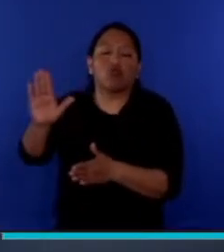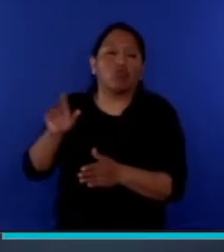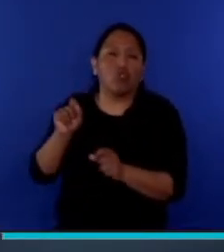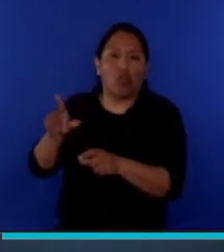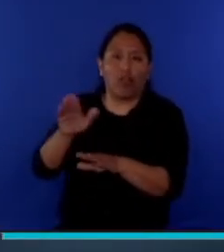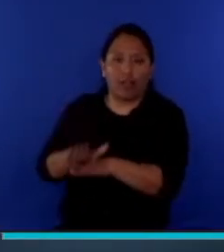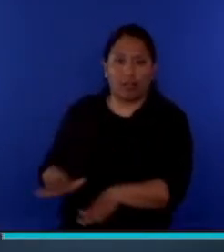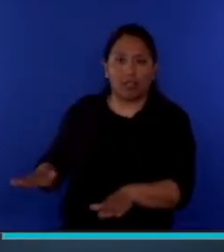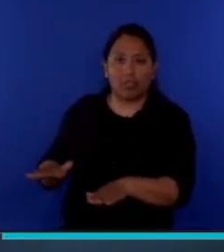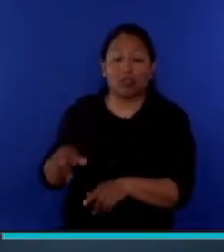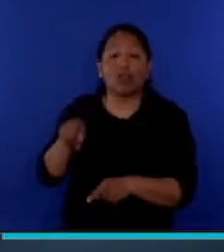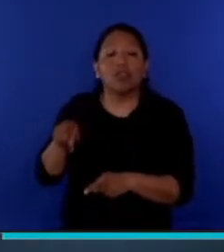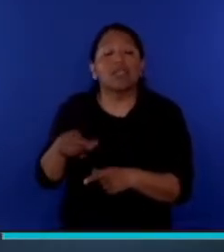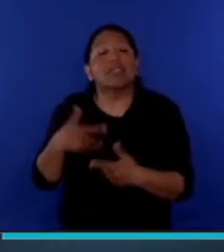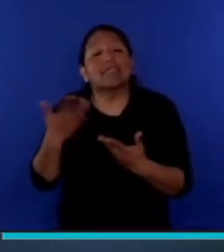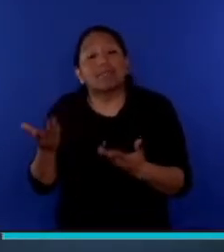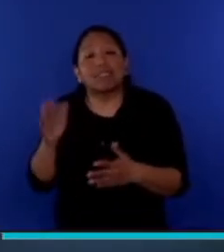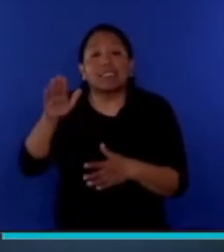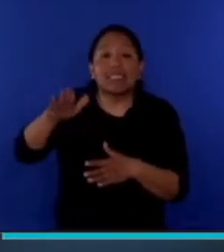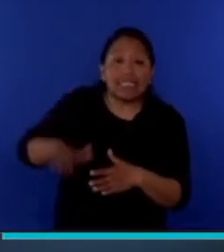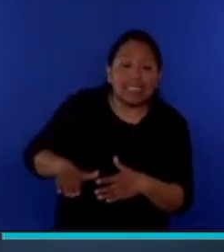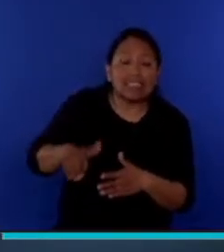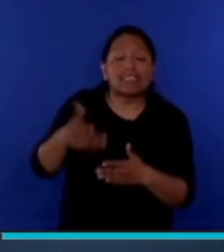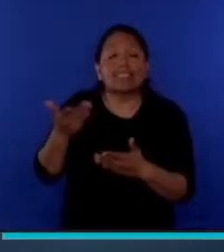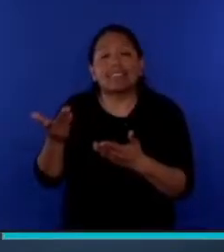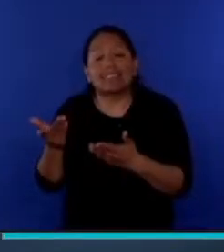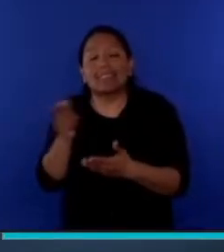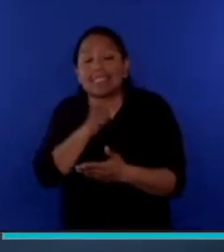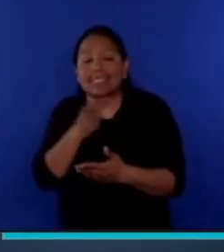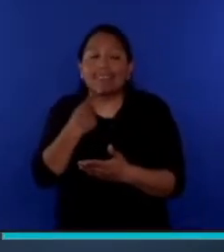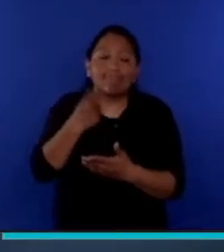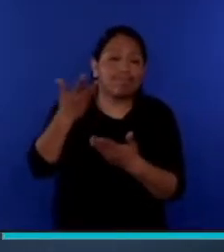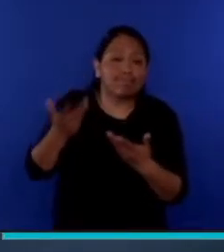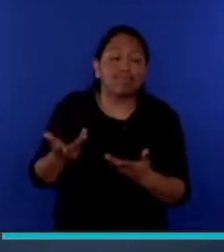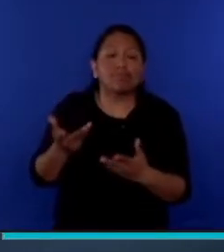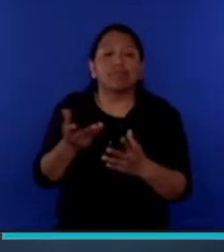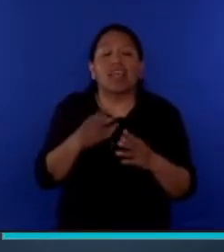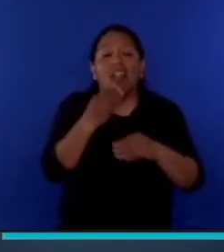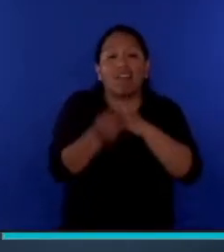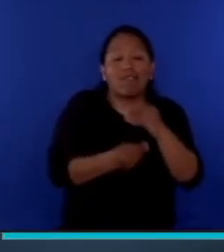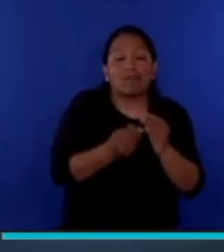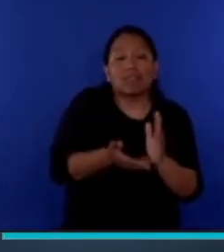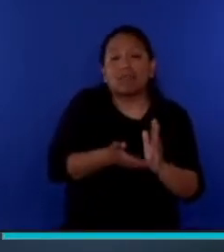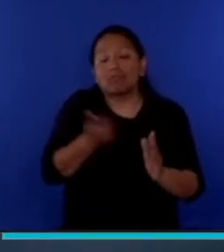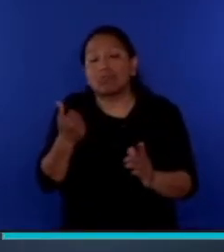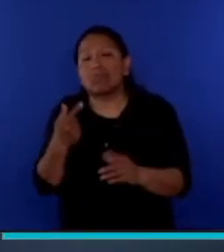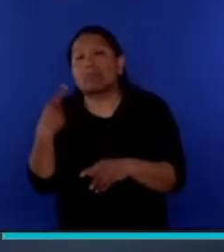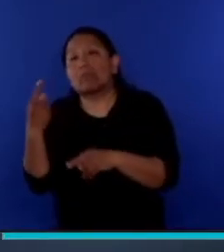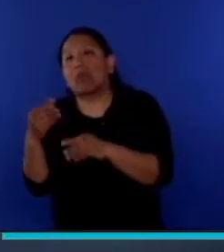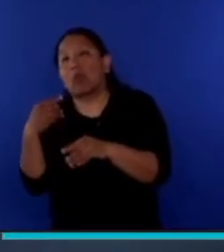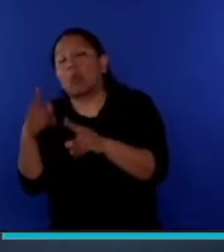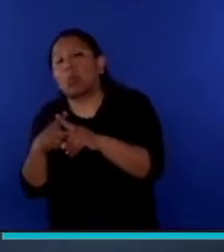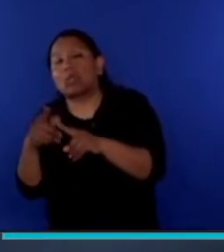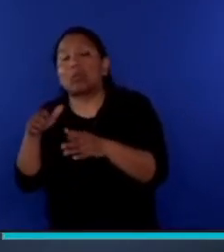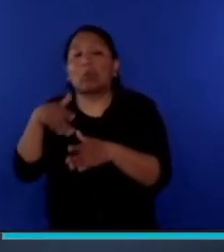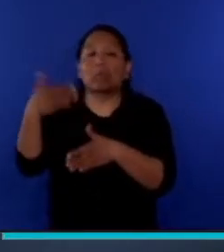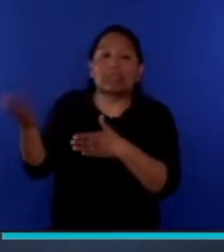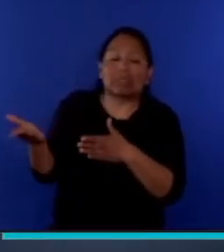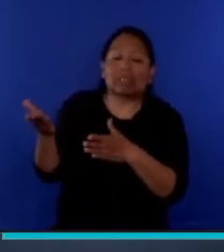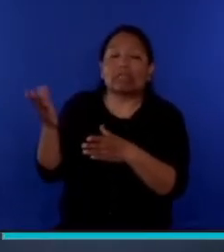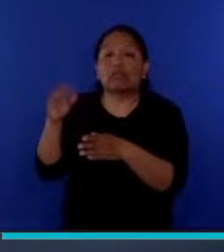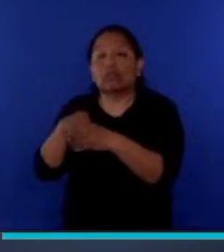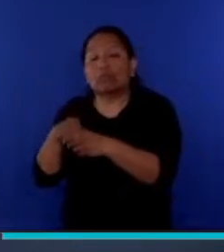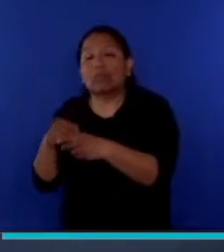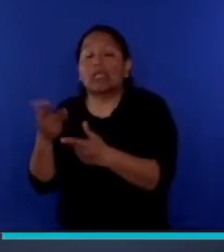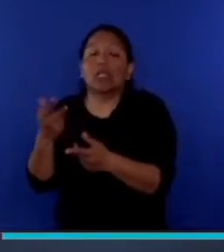Y pasa muchas veces que ese niño o esa niña es separado de su familia, primero se queda con un familiar, con un vecino, por ahí ese